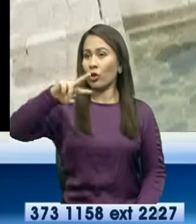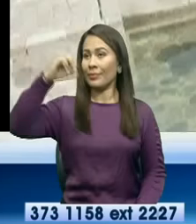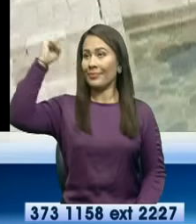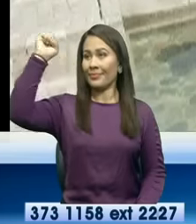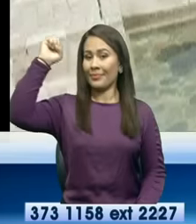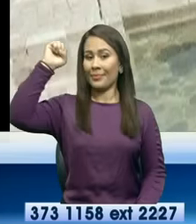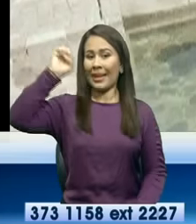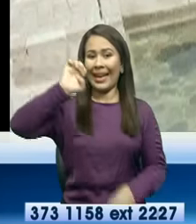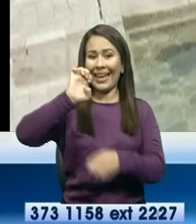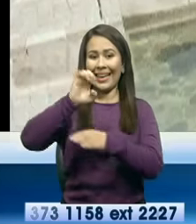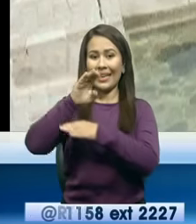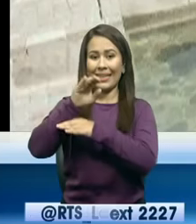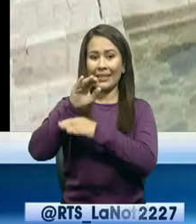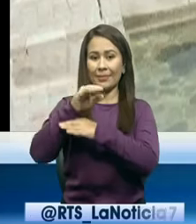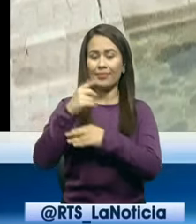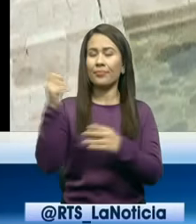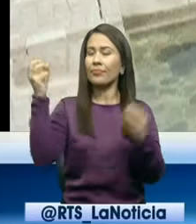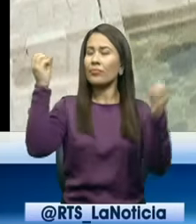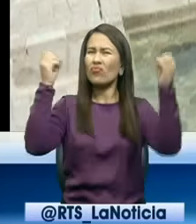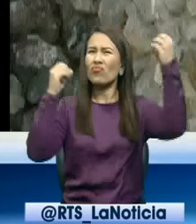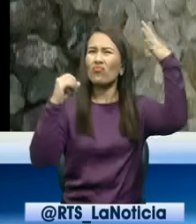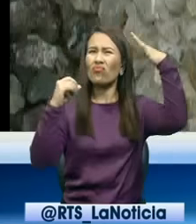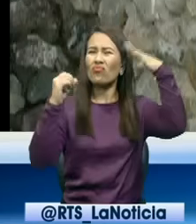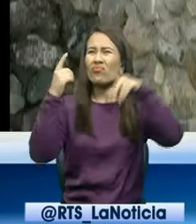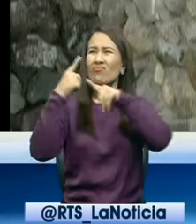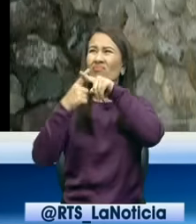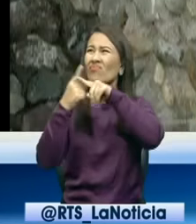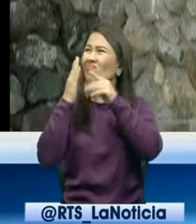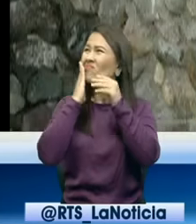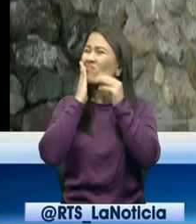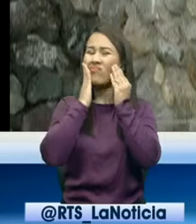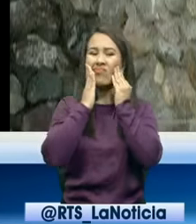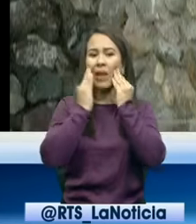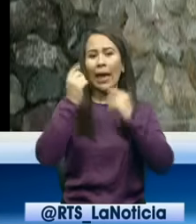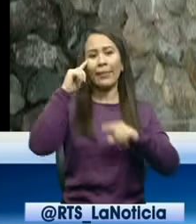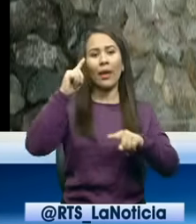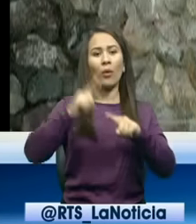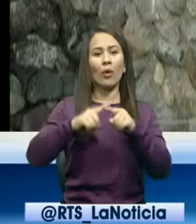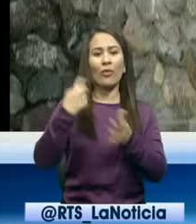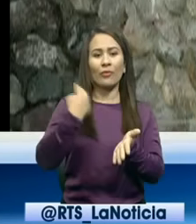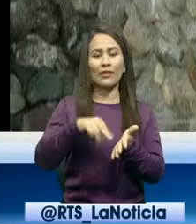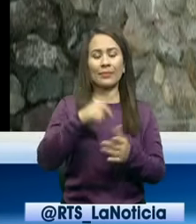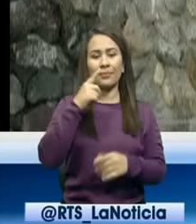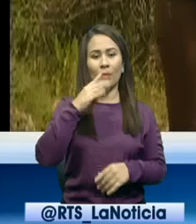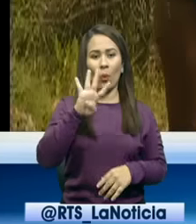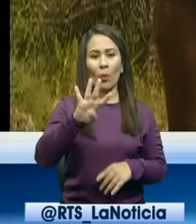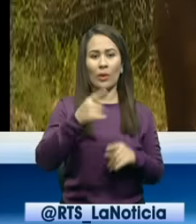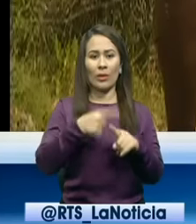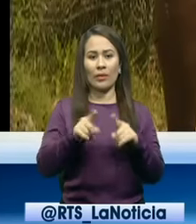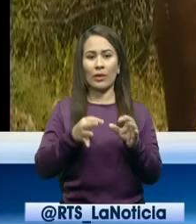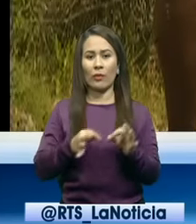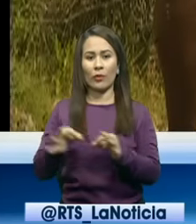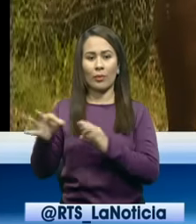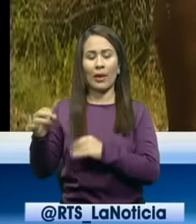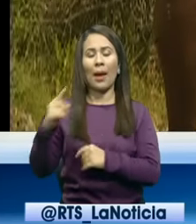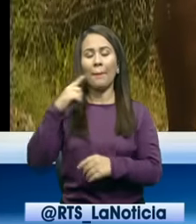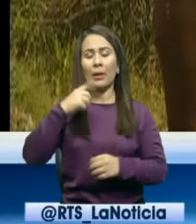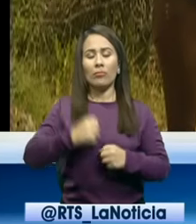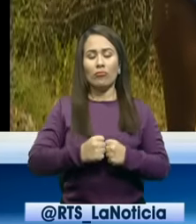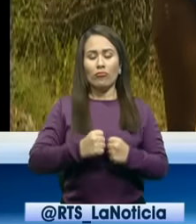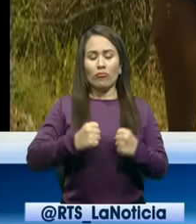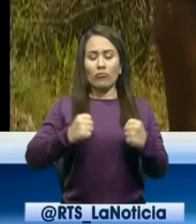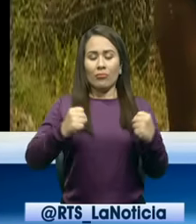nos da los dos equinoccios y los dos solsticios. Se realizan los baños rituales cuatro tiempos al año para